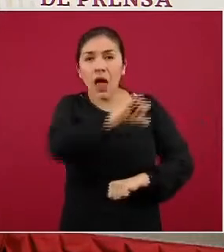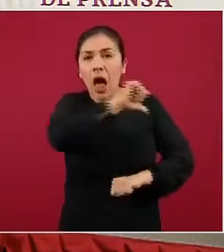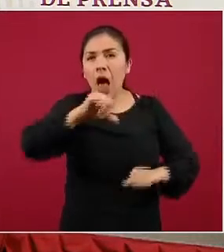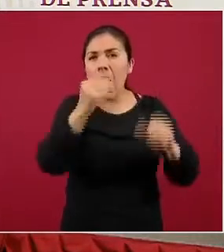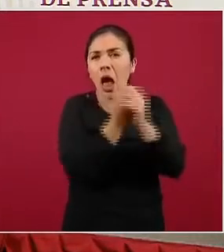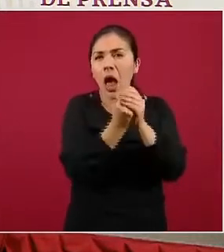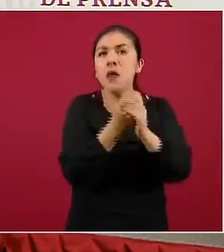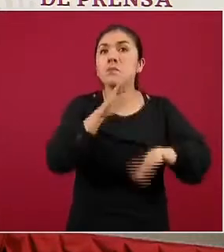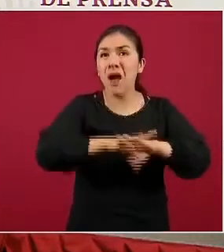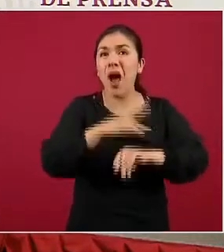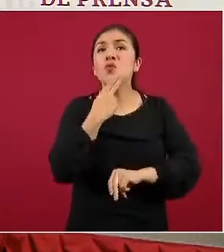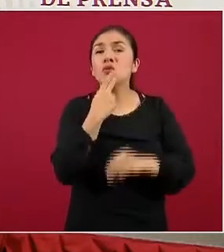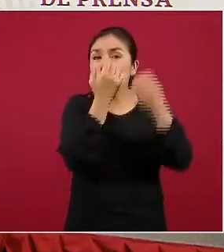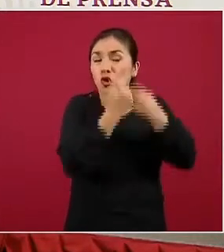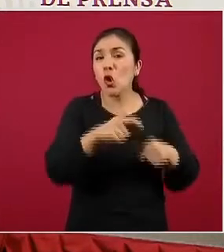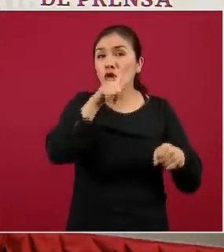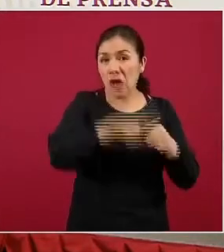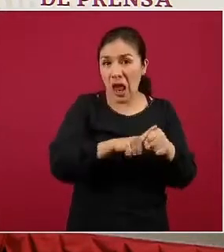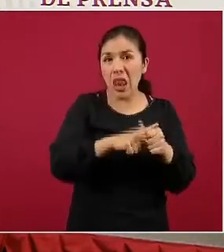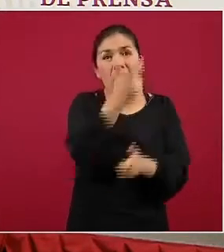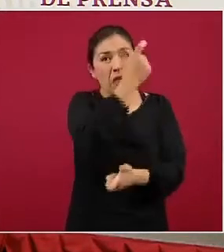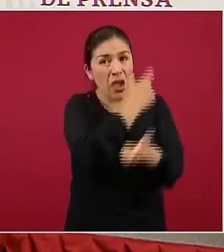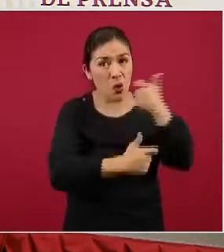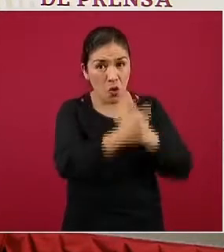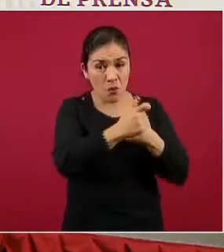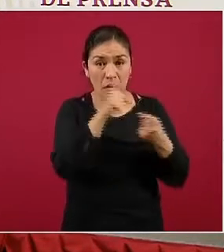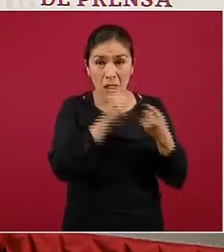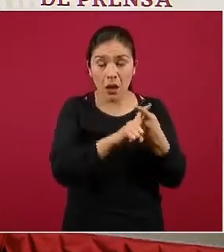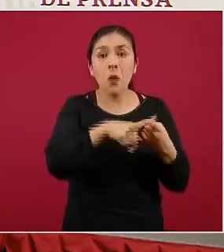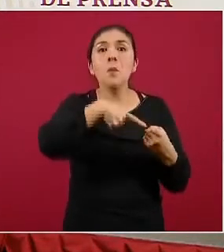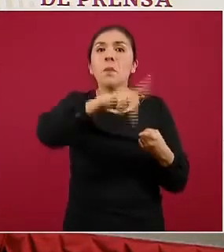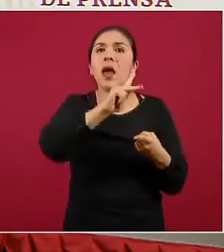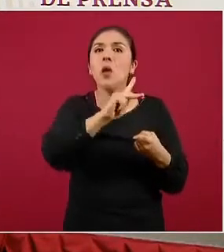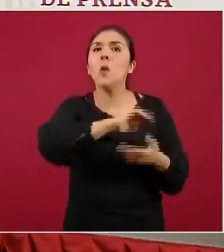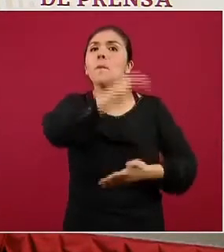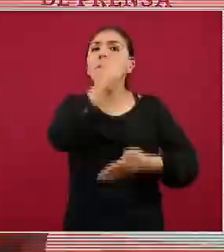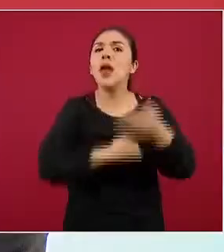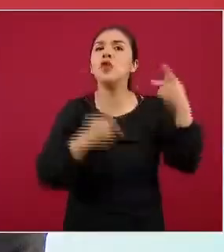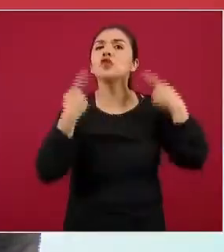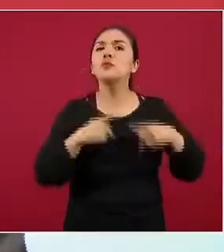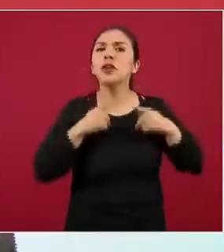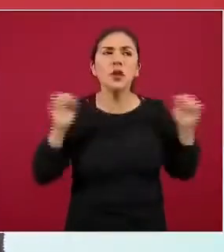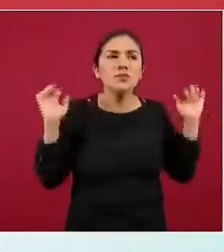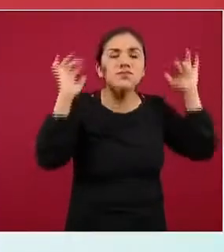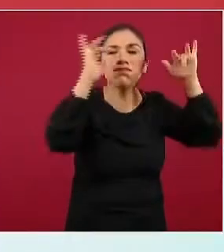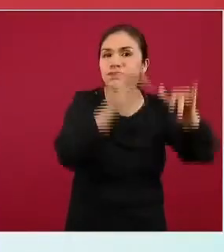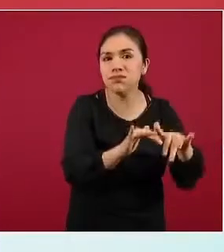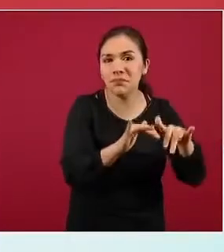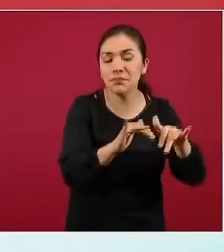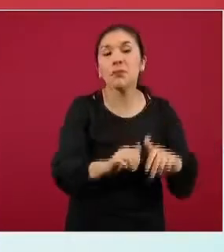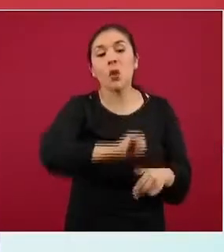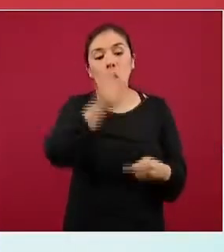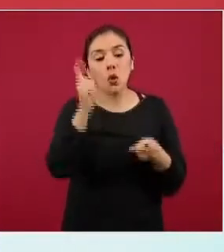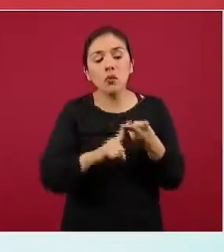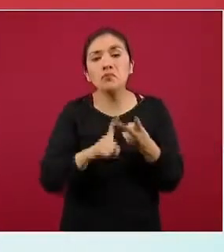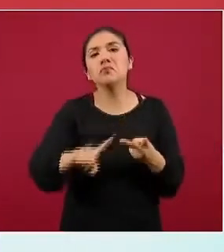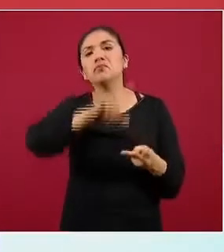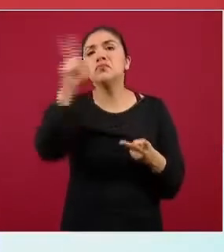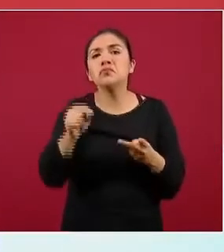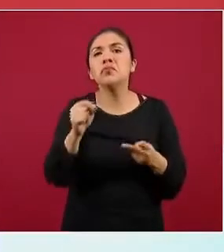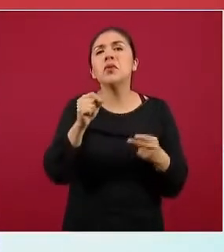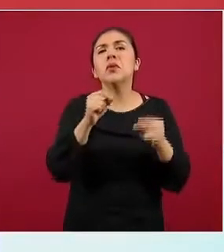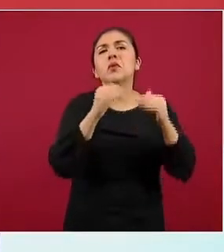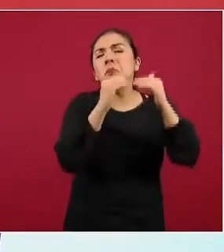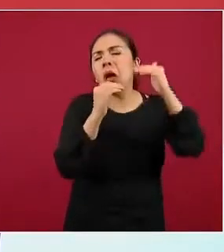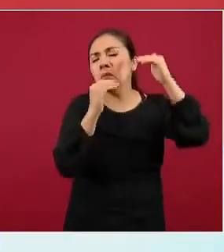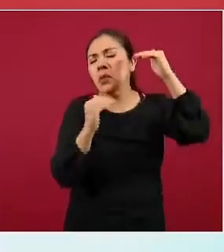tienen gran utilidad social y económica, pero tienen menor cantidad de personas. Y enseguida se fue proyectando hasta